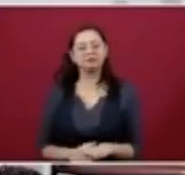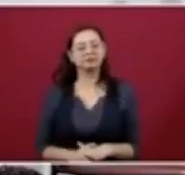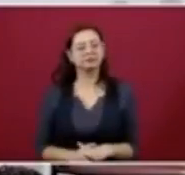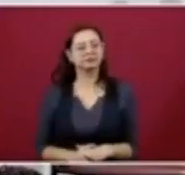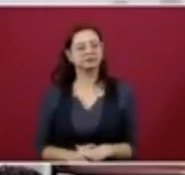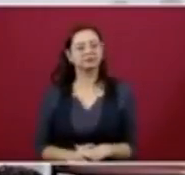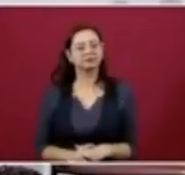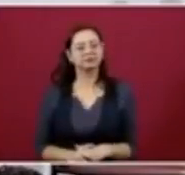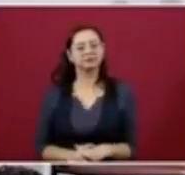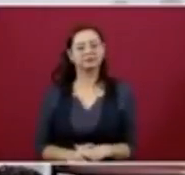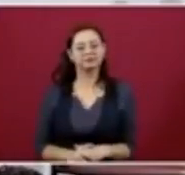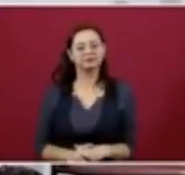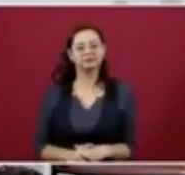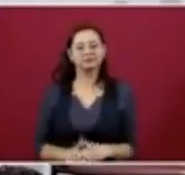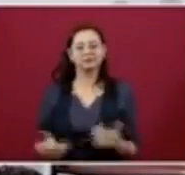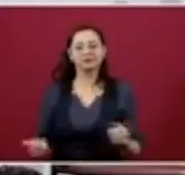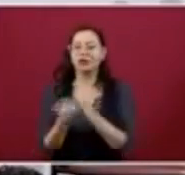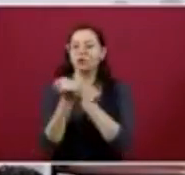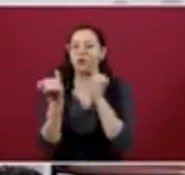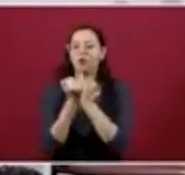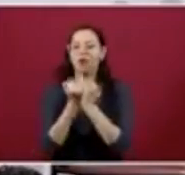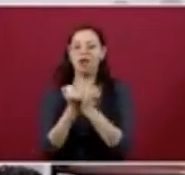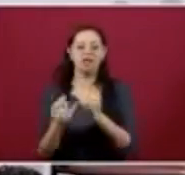de la publicidad,